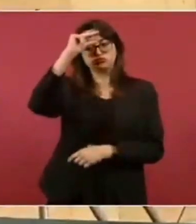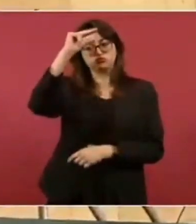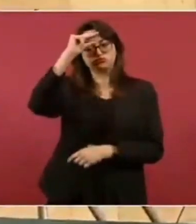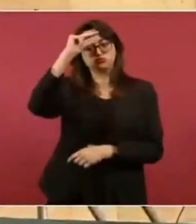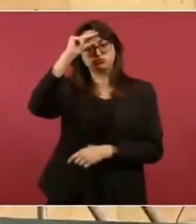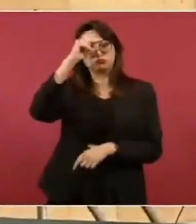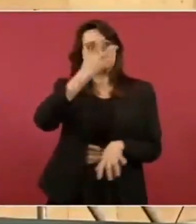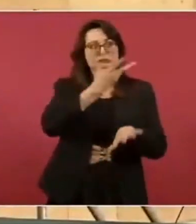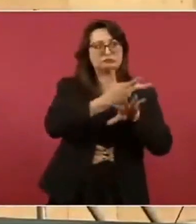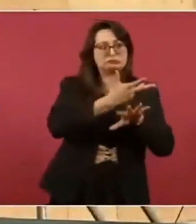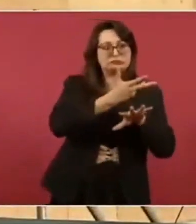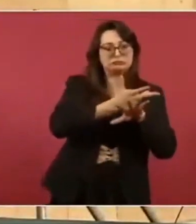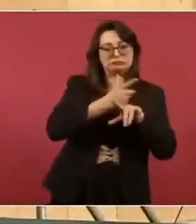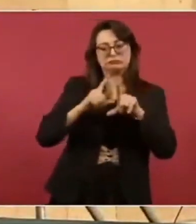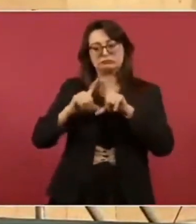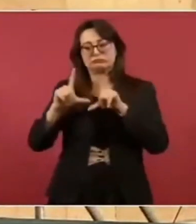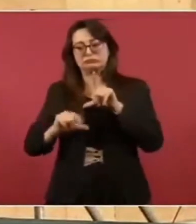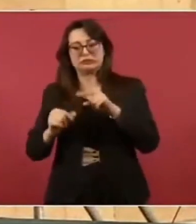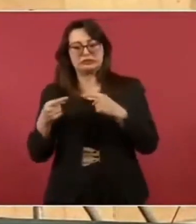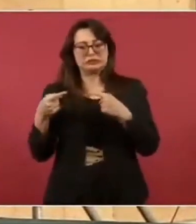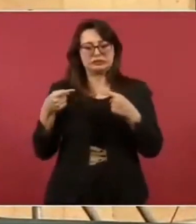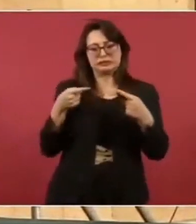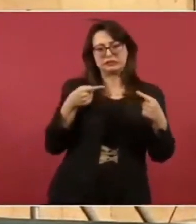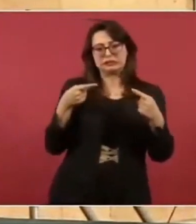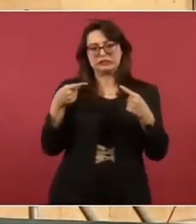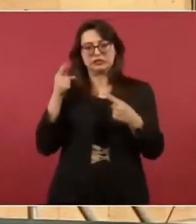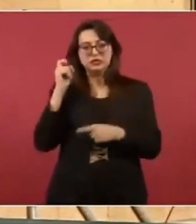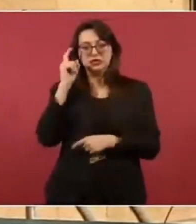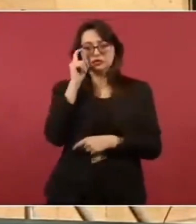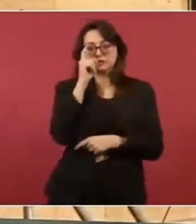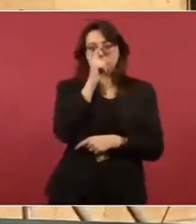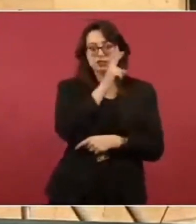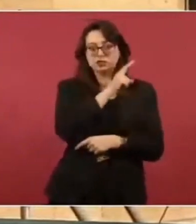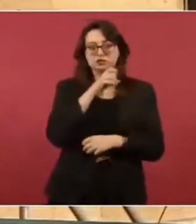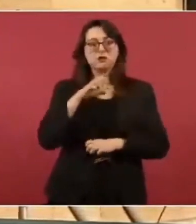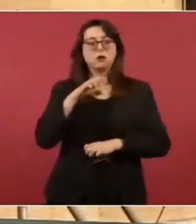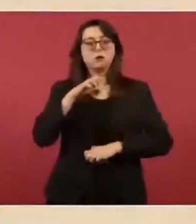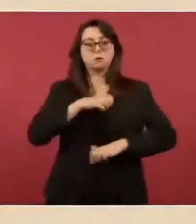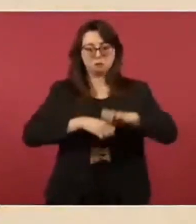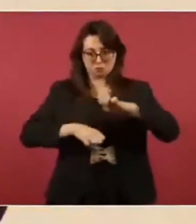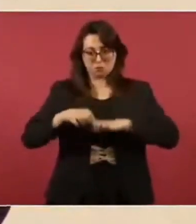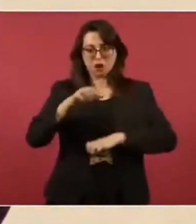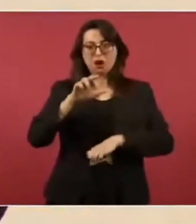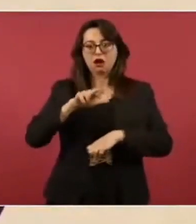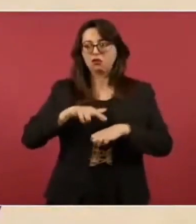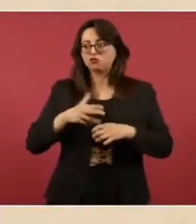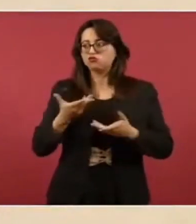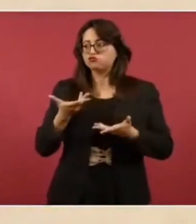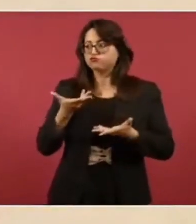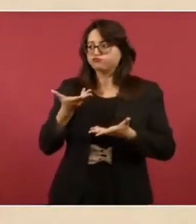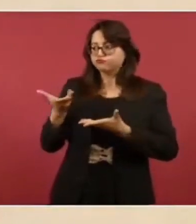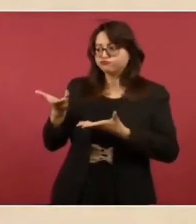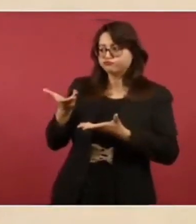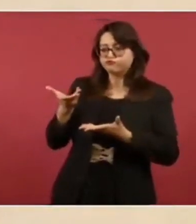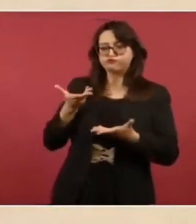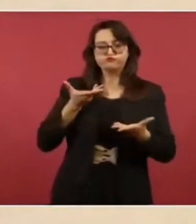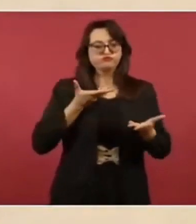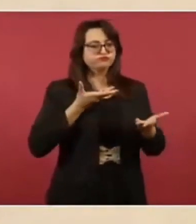relaciones entre los dos países. Su postura acerca del conflicto petrolero se